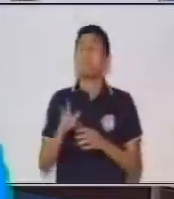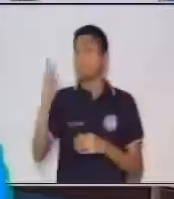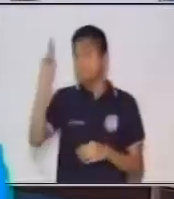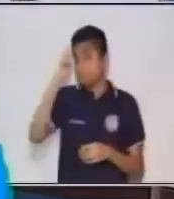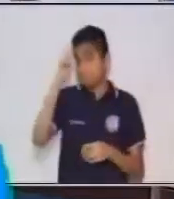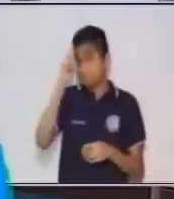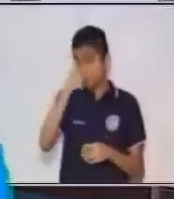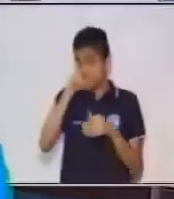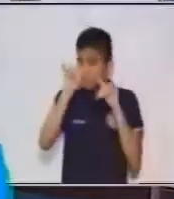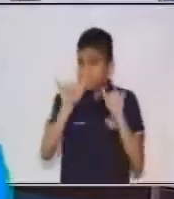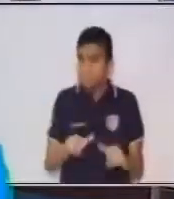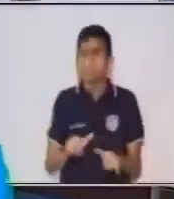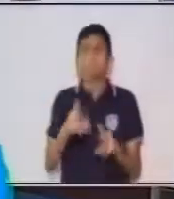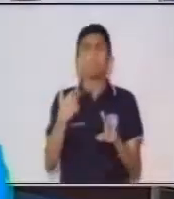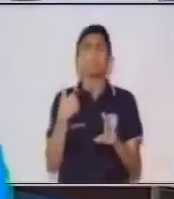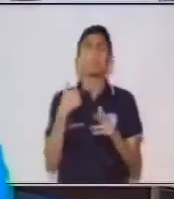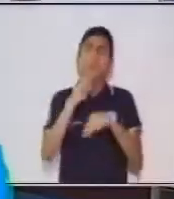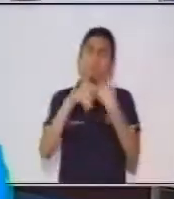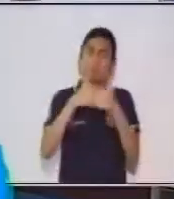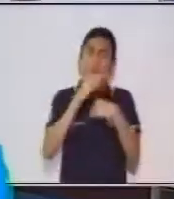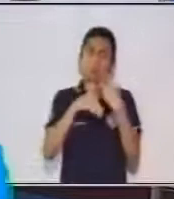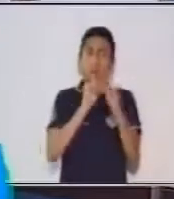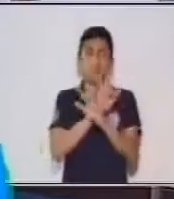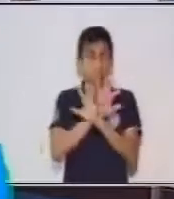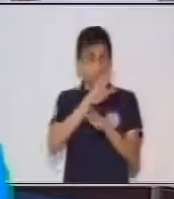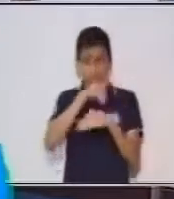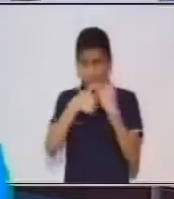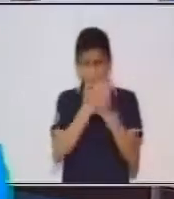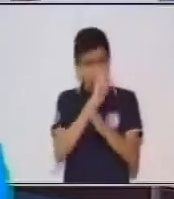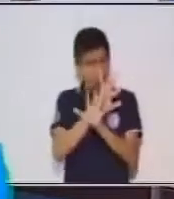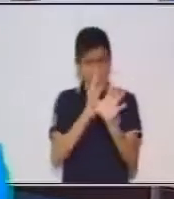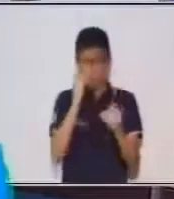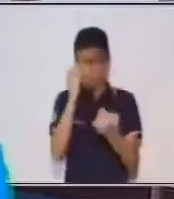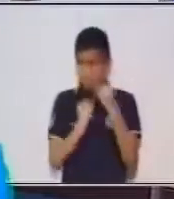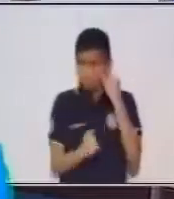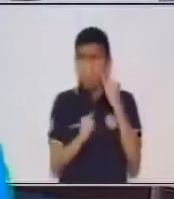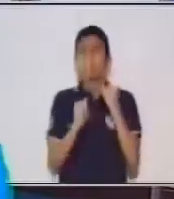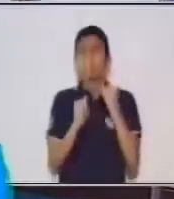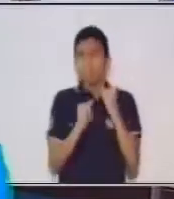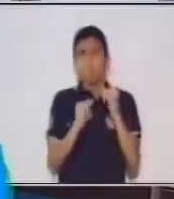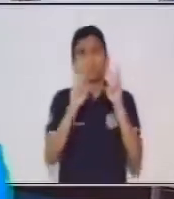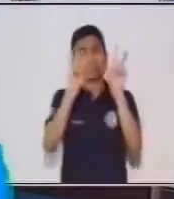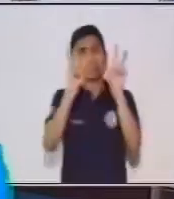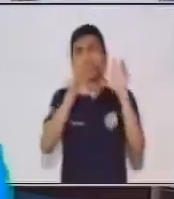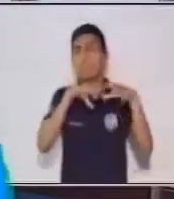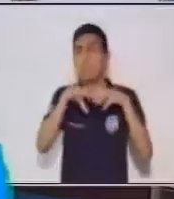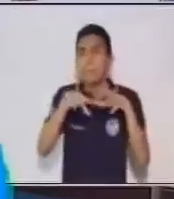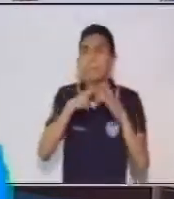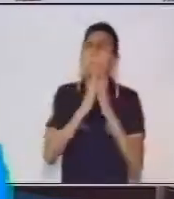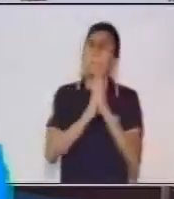Recuerda que debes de lavarte las manos después de que realizas cualquier actividad en casa.